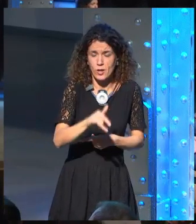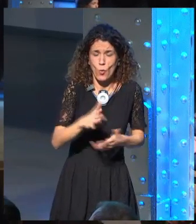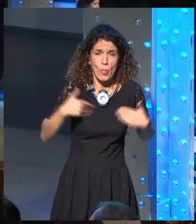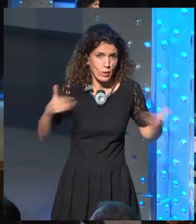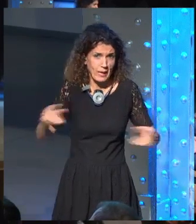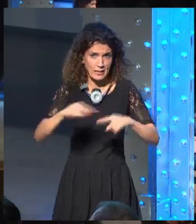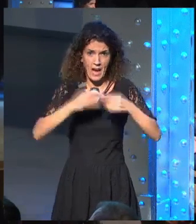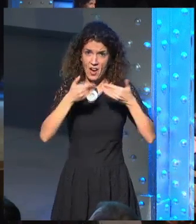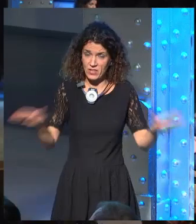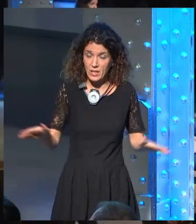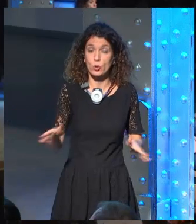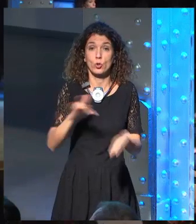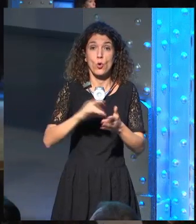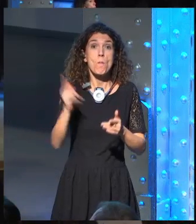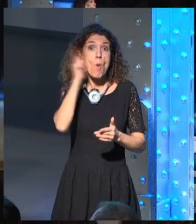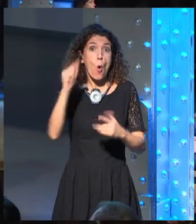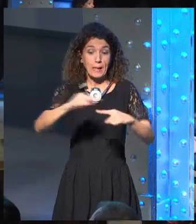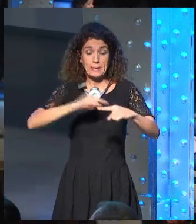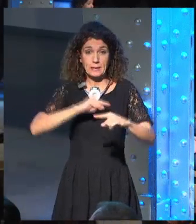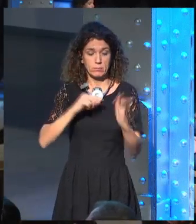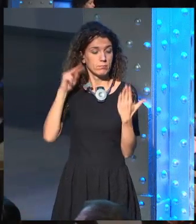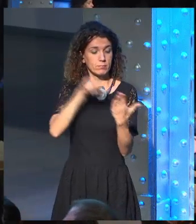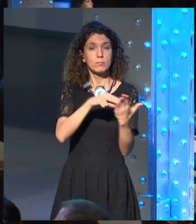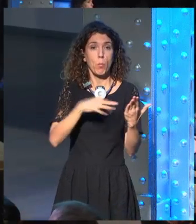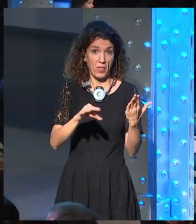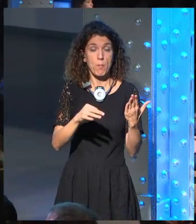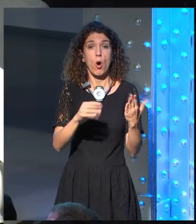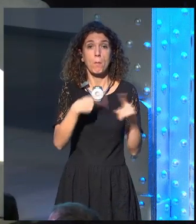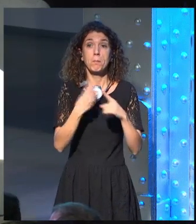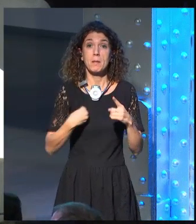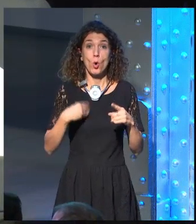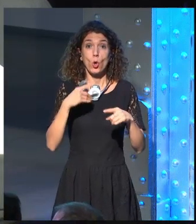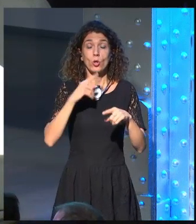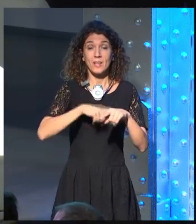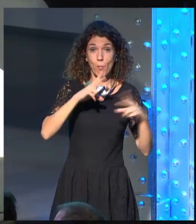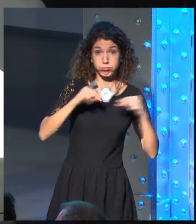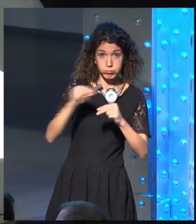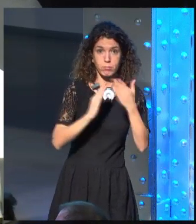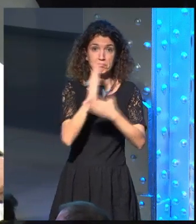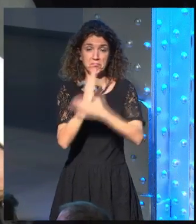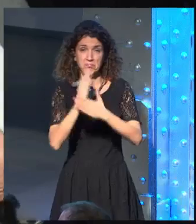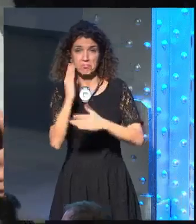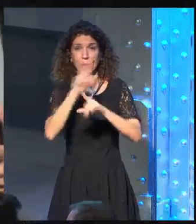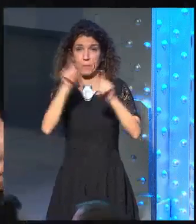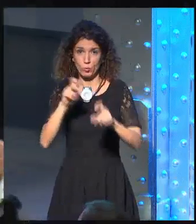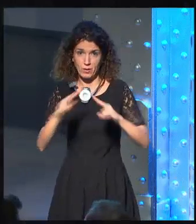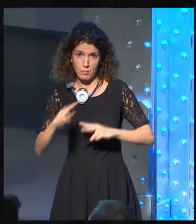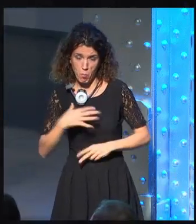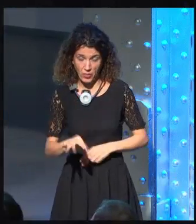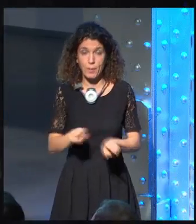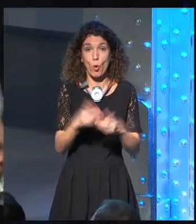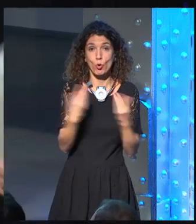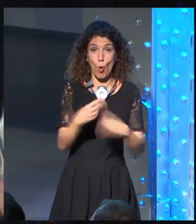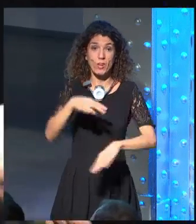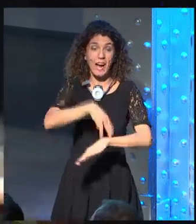queráis. Yo las recibiré en mi teléfono móvil y las podremos intercalar con la conversación que tendremos con el capitán Kelly. Por supuesto,